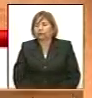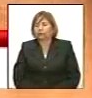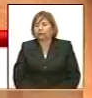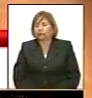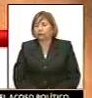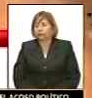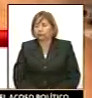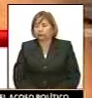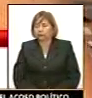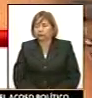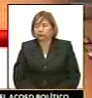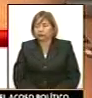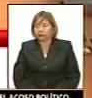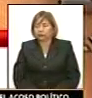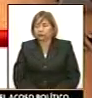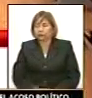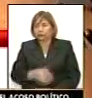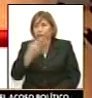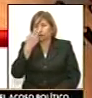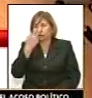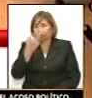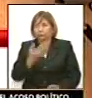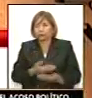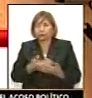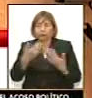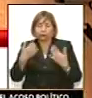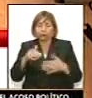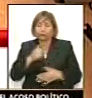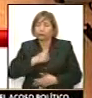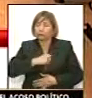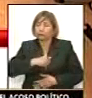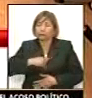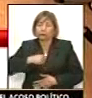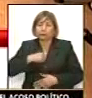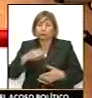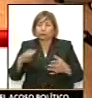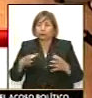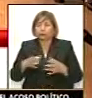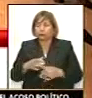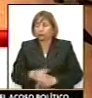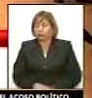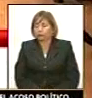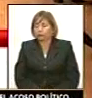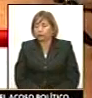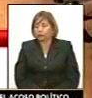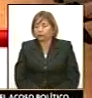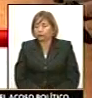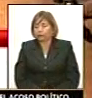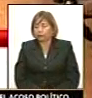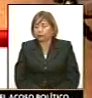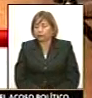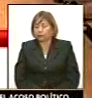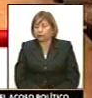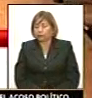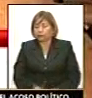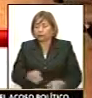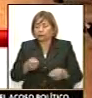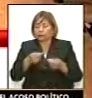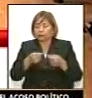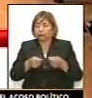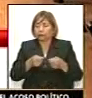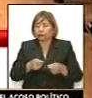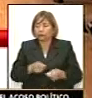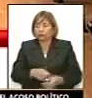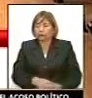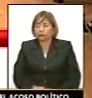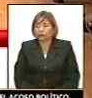país lo ve así, esta es una situación penosa para el Congreso y para realmente la lucha por los derechos de la